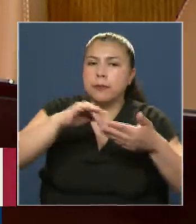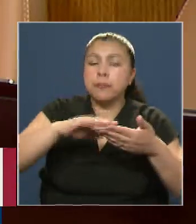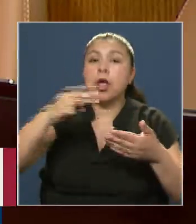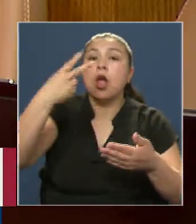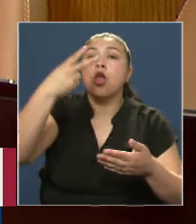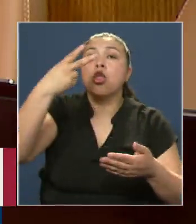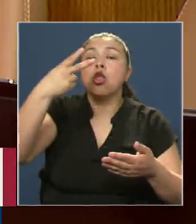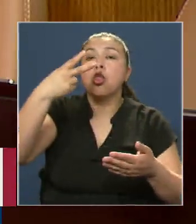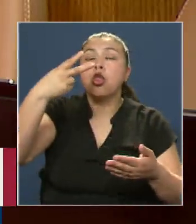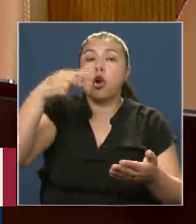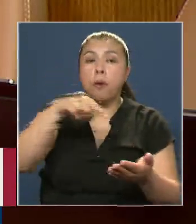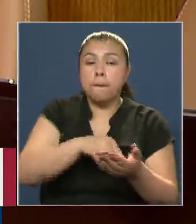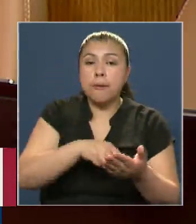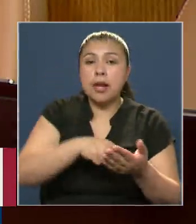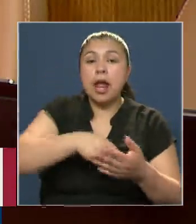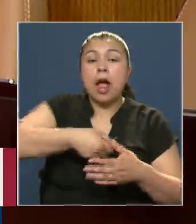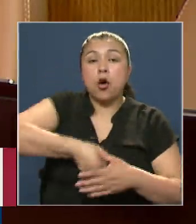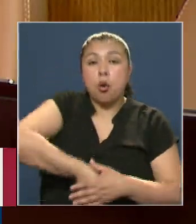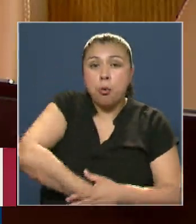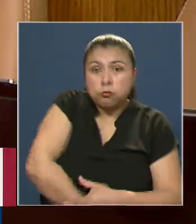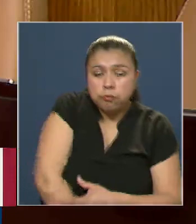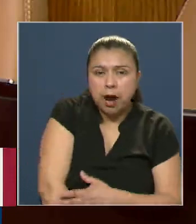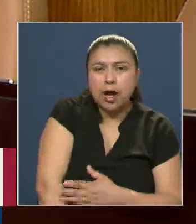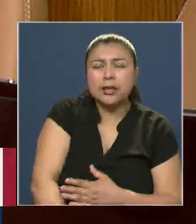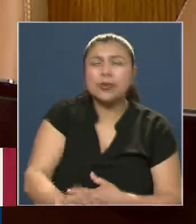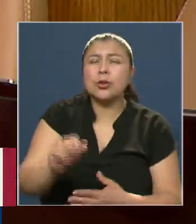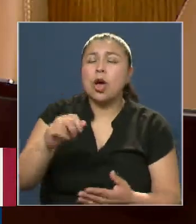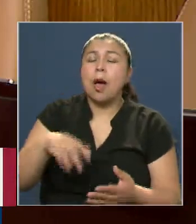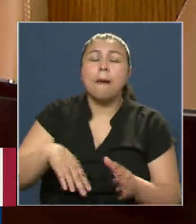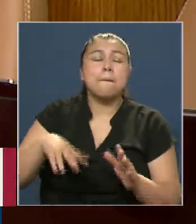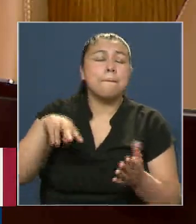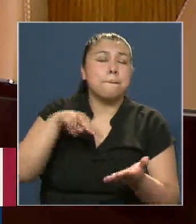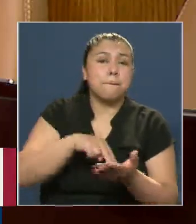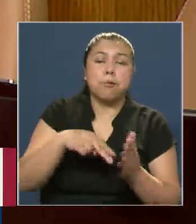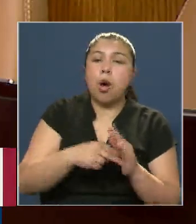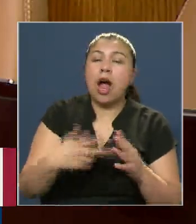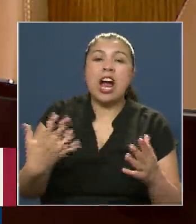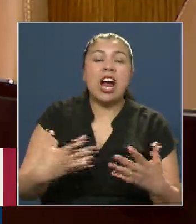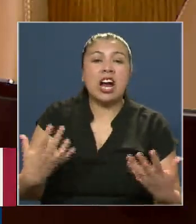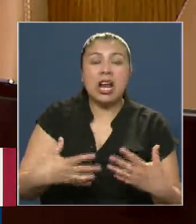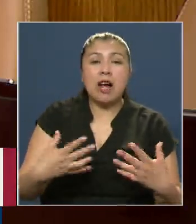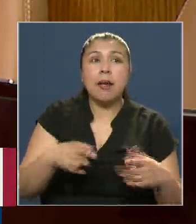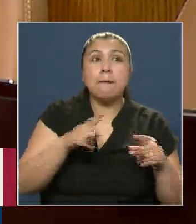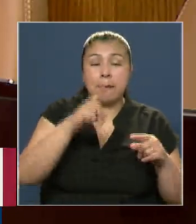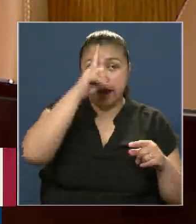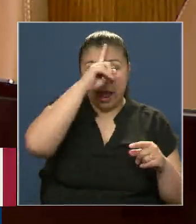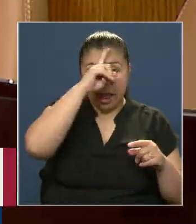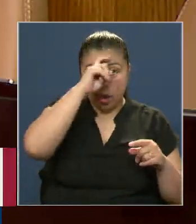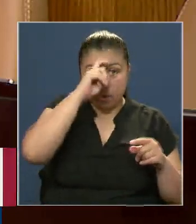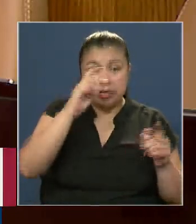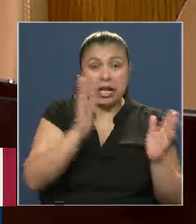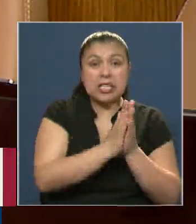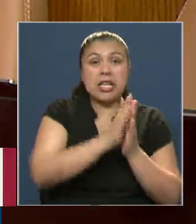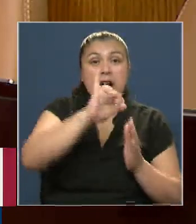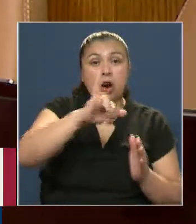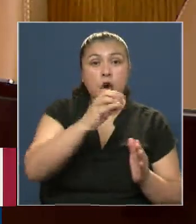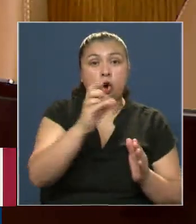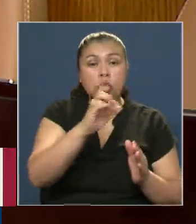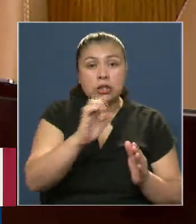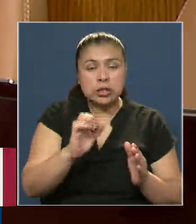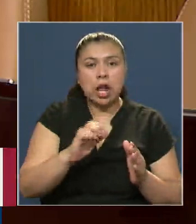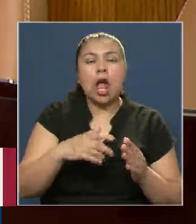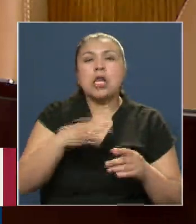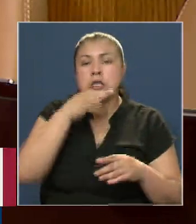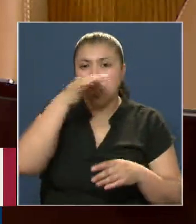2.000 partos de alta complejidad para el Hospital San José. Se dijo que se iba a ampliar